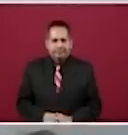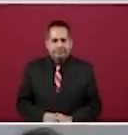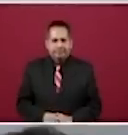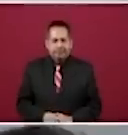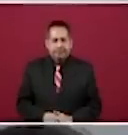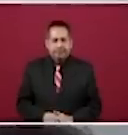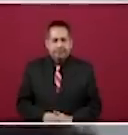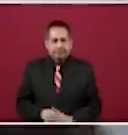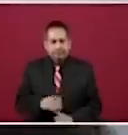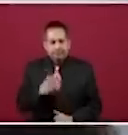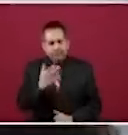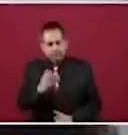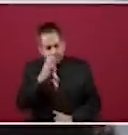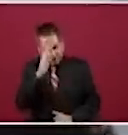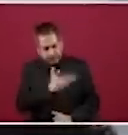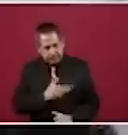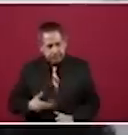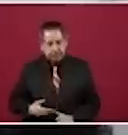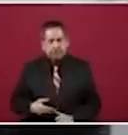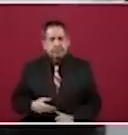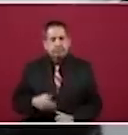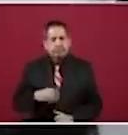Señor presidente, buenos días. Rubana Barrera, del diario Ovaciones.